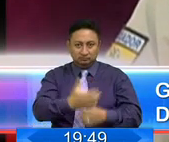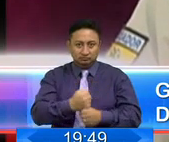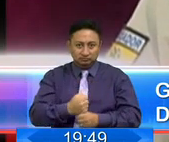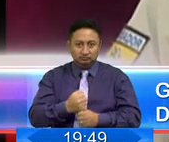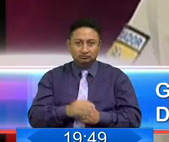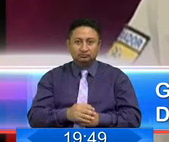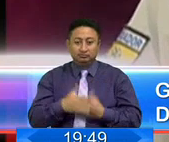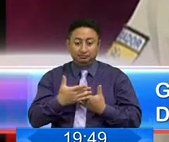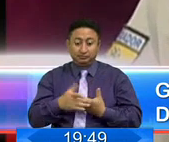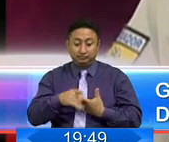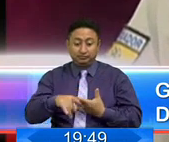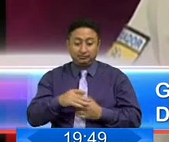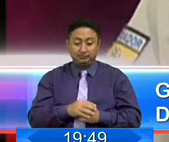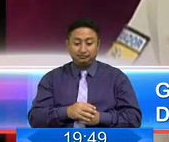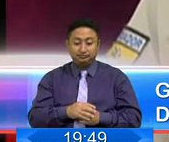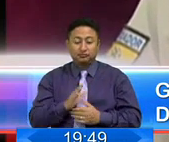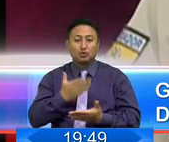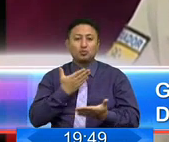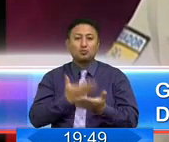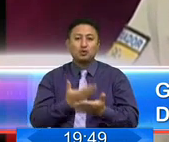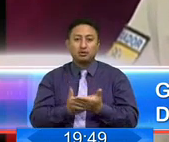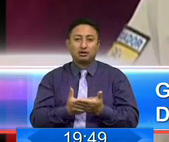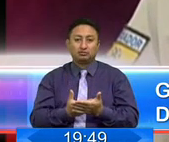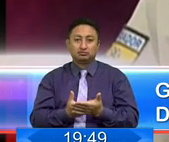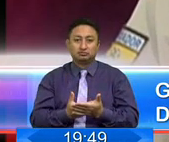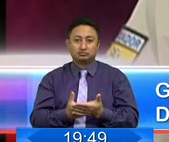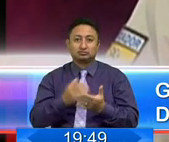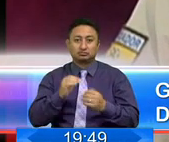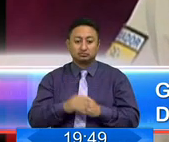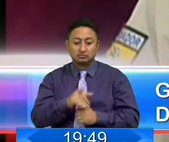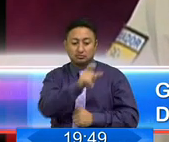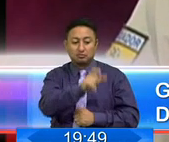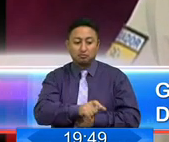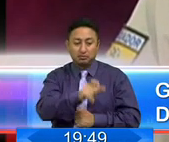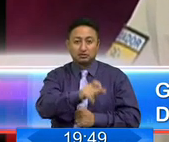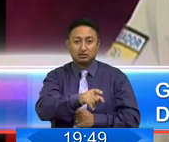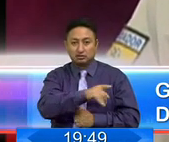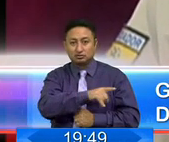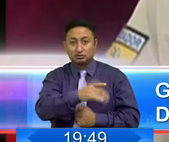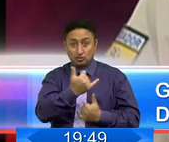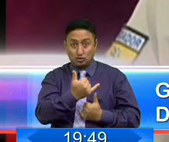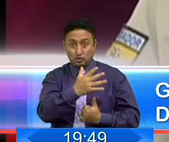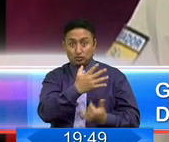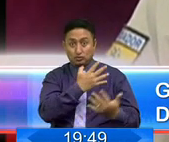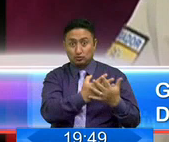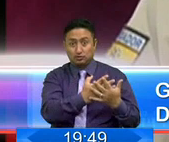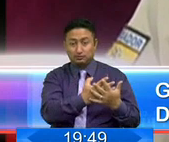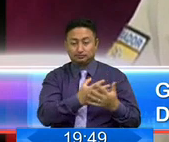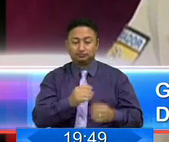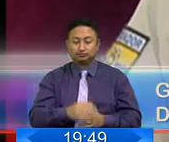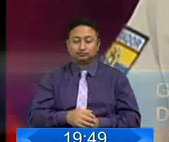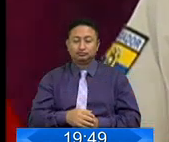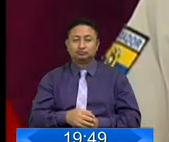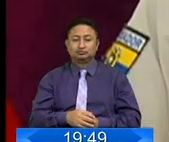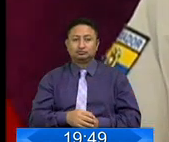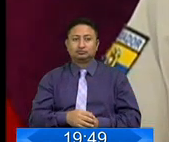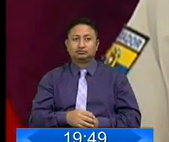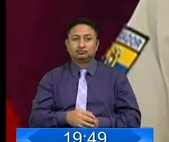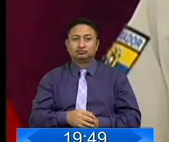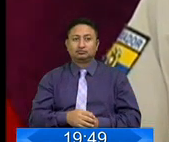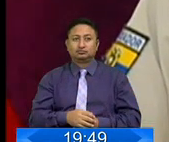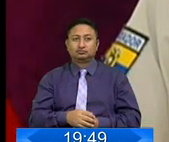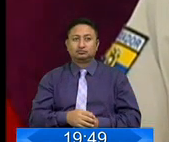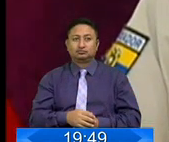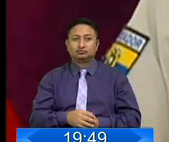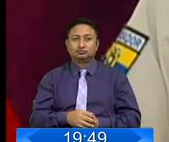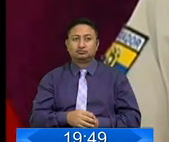sido la base fundamental como prueba para que estos detenidos hayan sido puestos a órdenes de la autoridad competente y a la vez